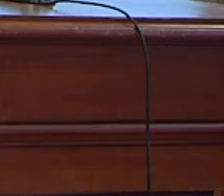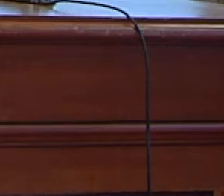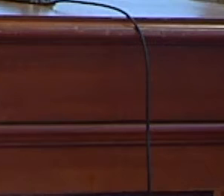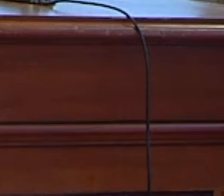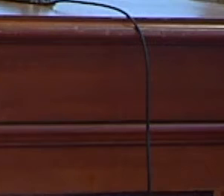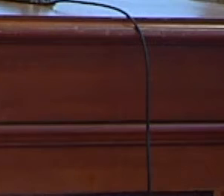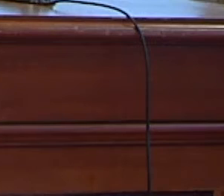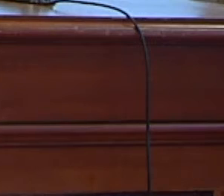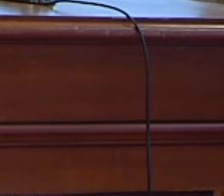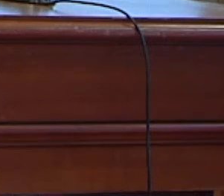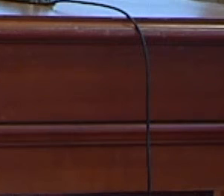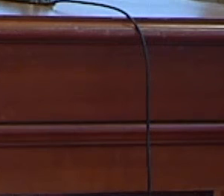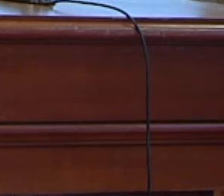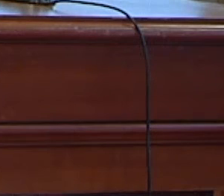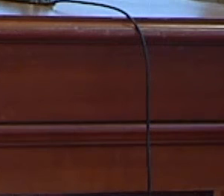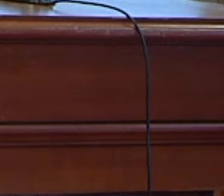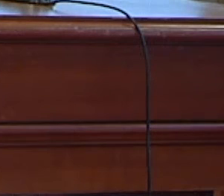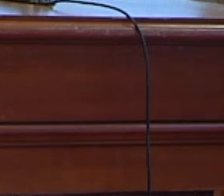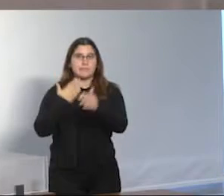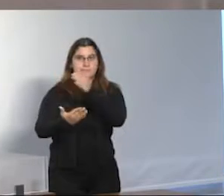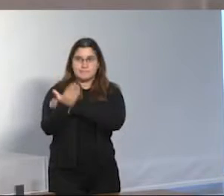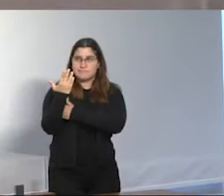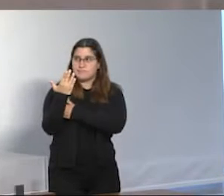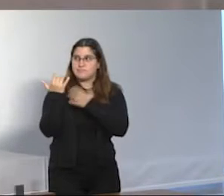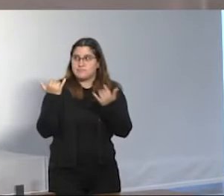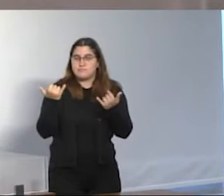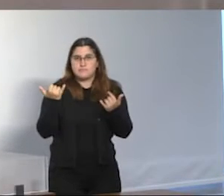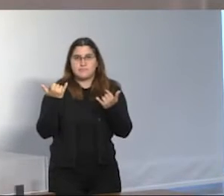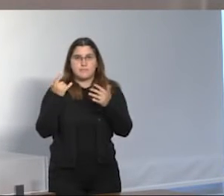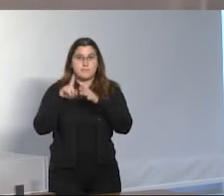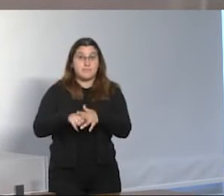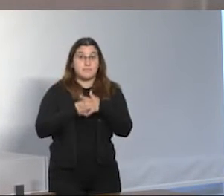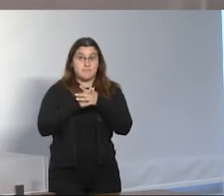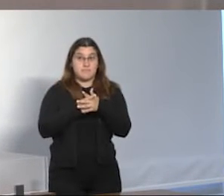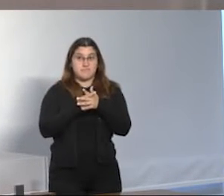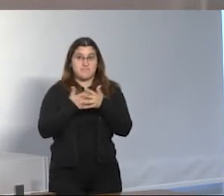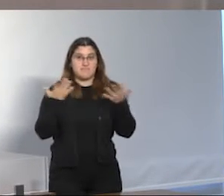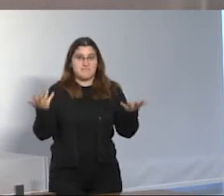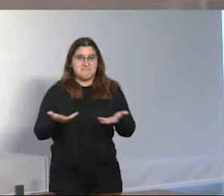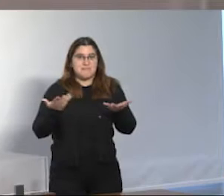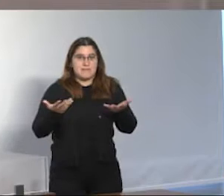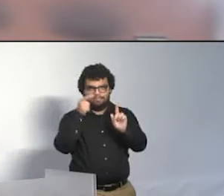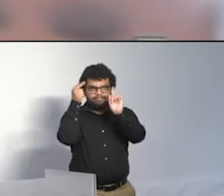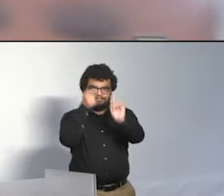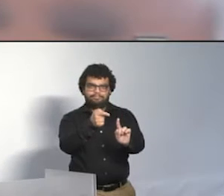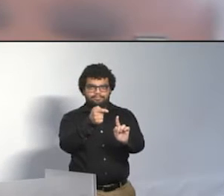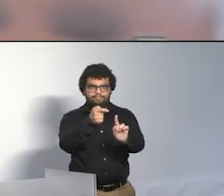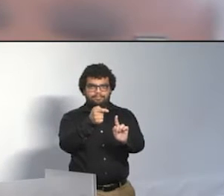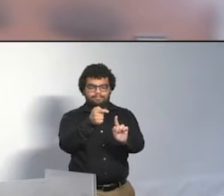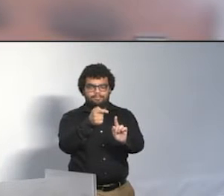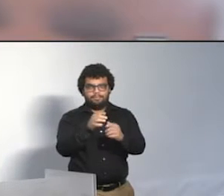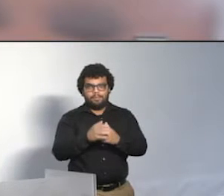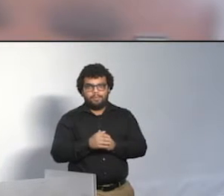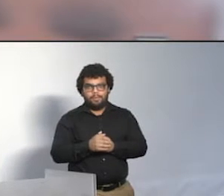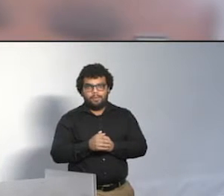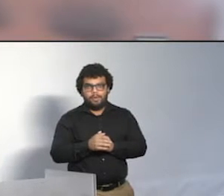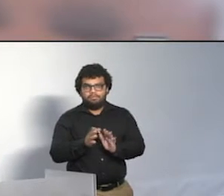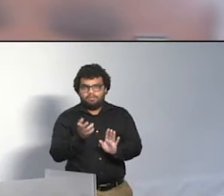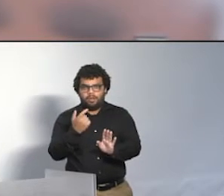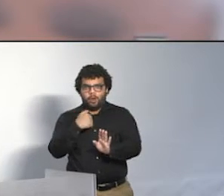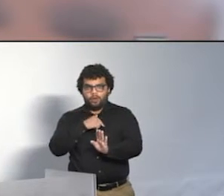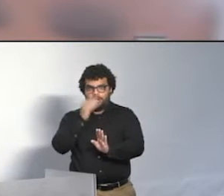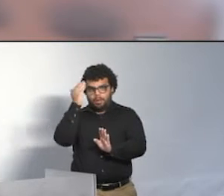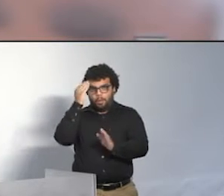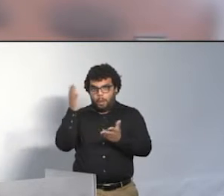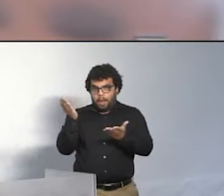meta y sabemos que lo vamos a lograr comienzan los trabajos de esta vista pública conjunta de la comisión de bienestar social y asuntos de la vejez